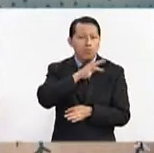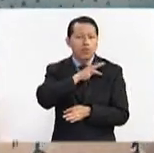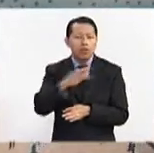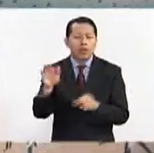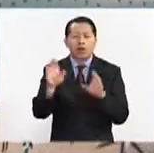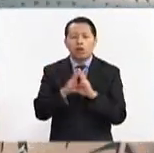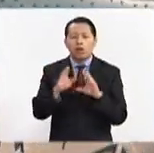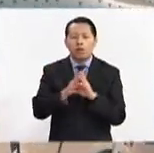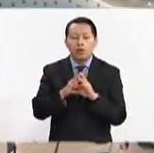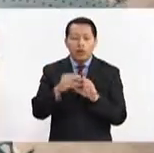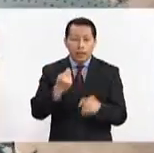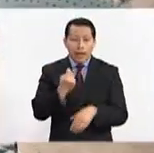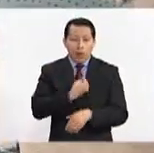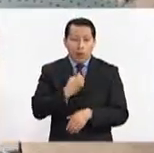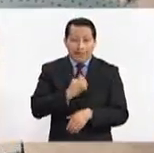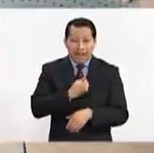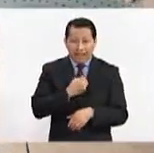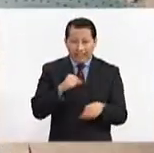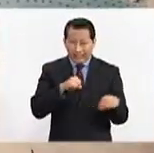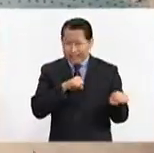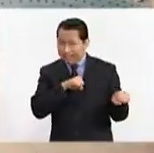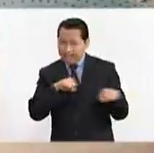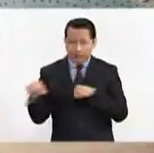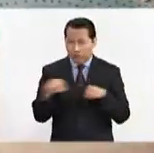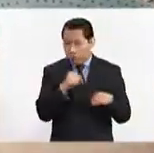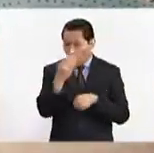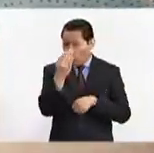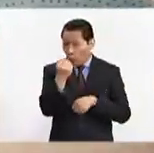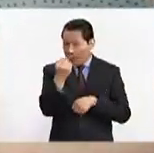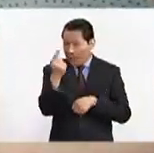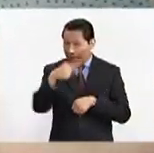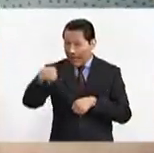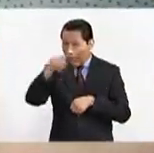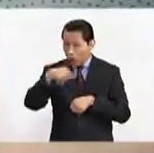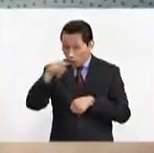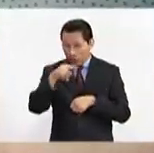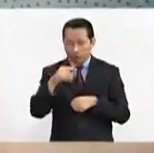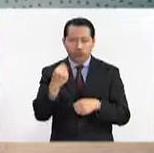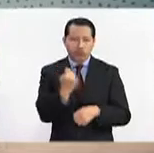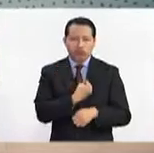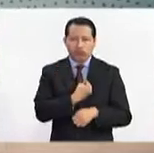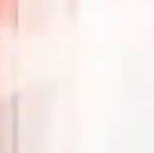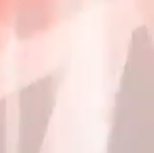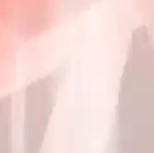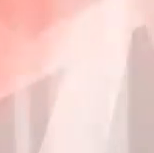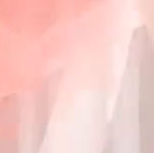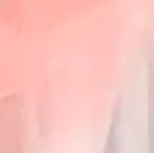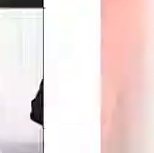ello soportar sismos superiores a los 9 grados en la escala de Richter.